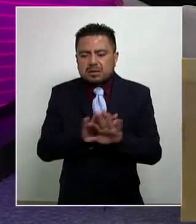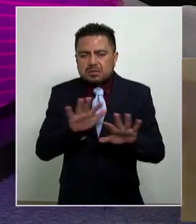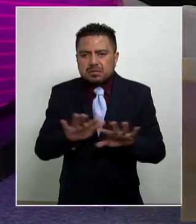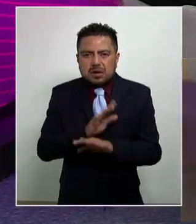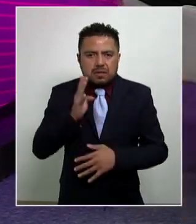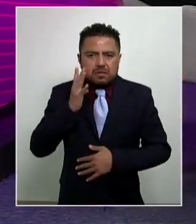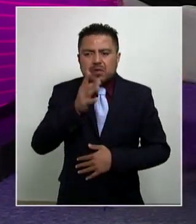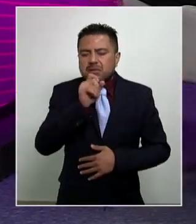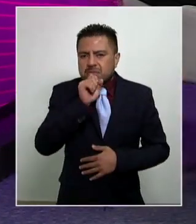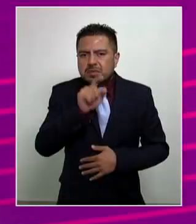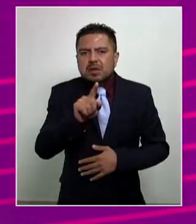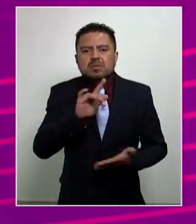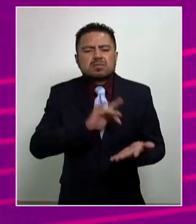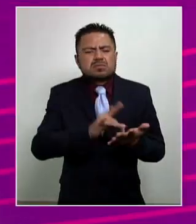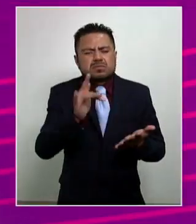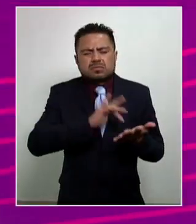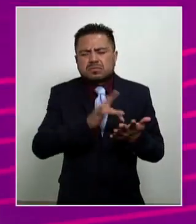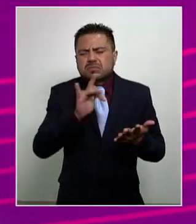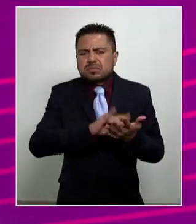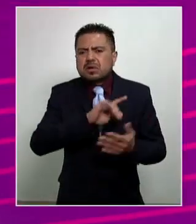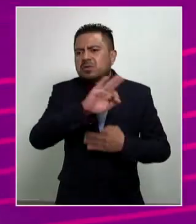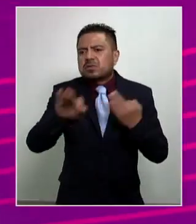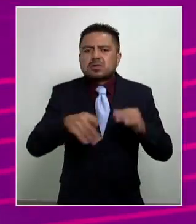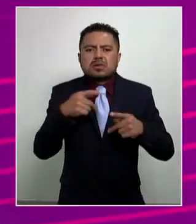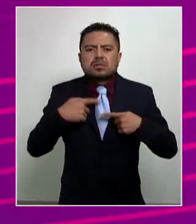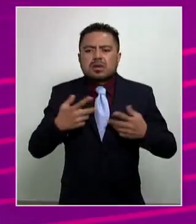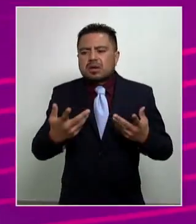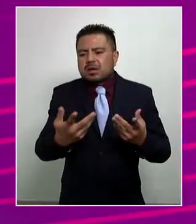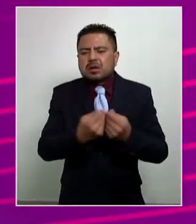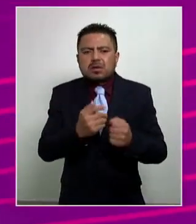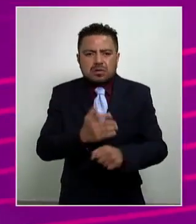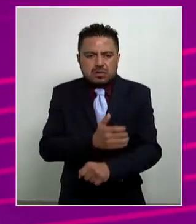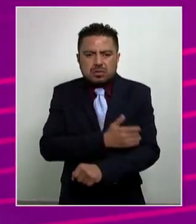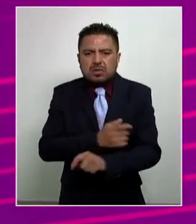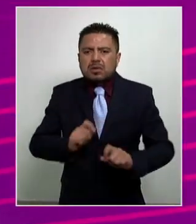futuro también. Muchísimas gracias a ustedes por estar con nosotros en